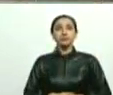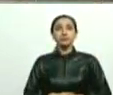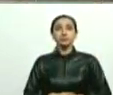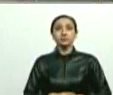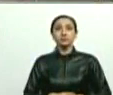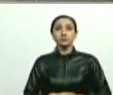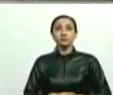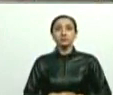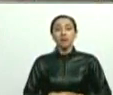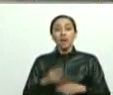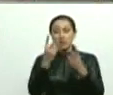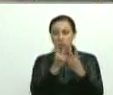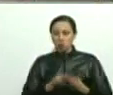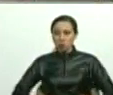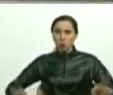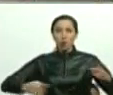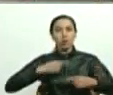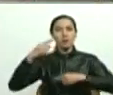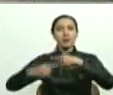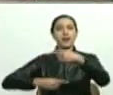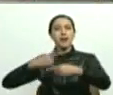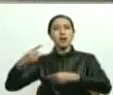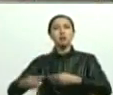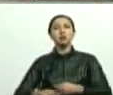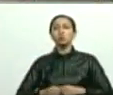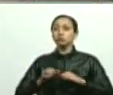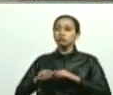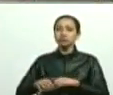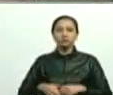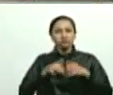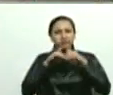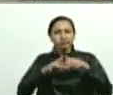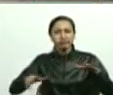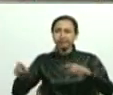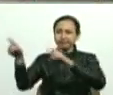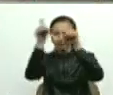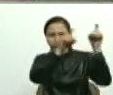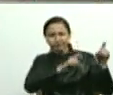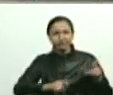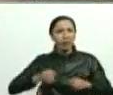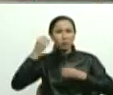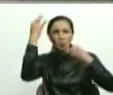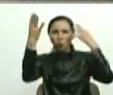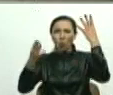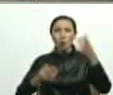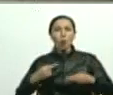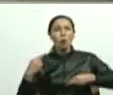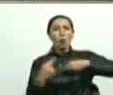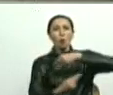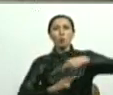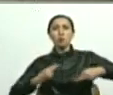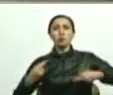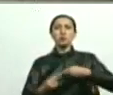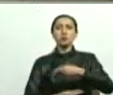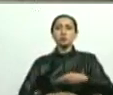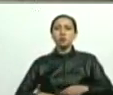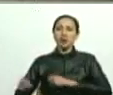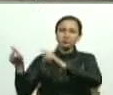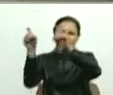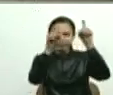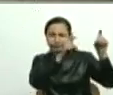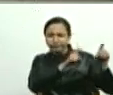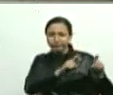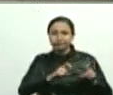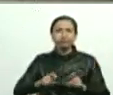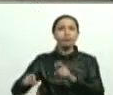de los valores de una generación a otra, de los sueños, del ímpetu revolucionario que debemos transmitir de